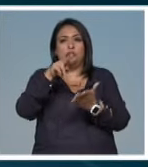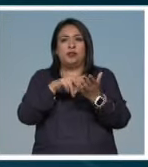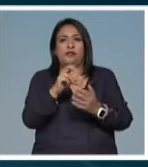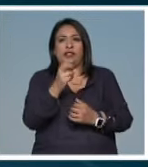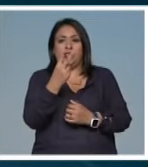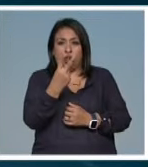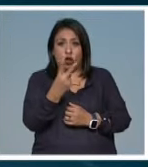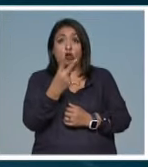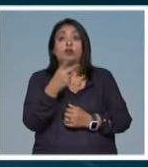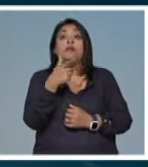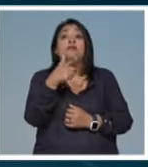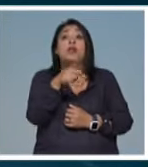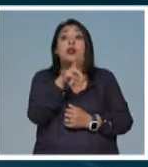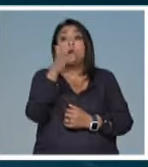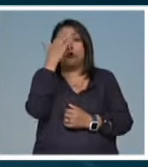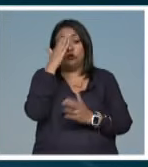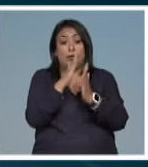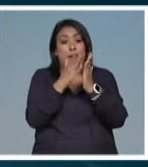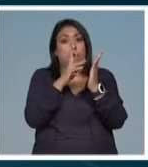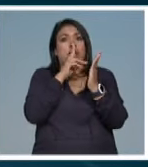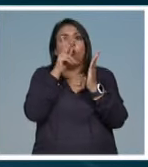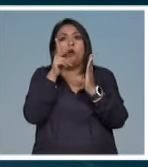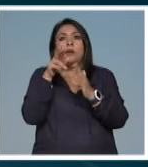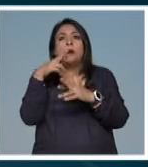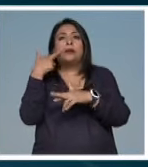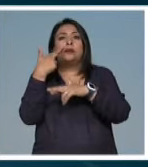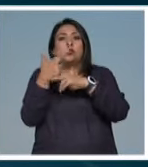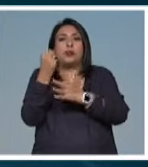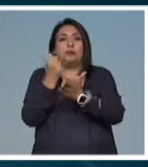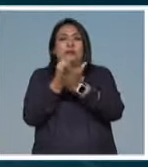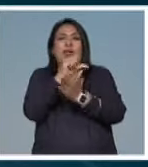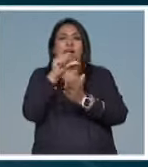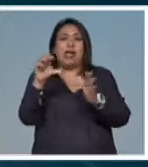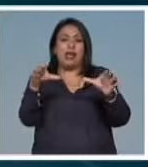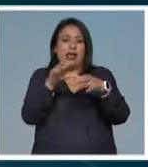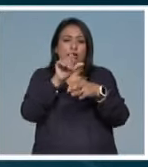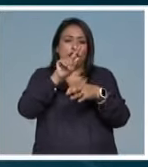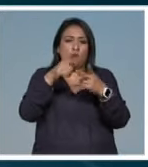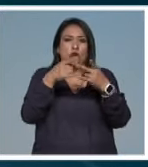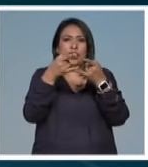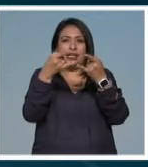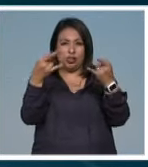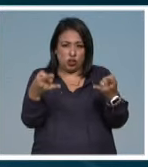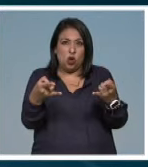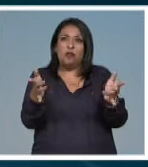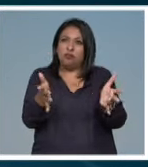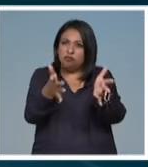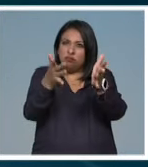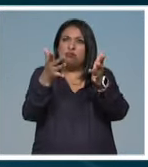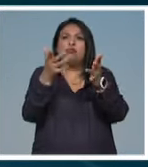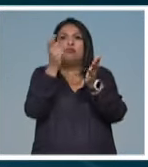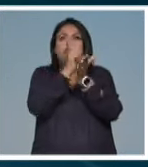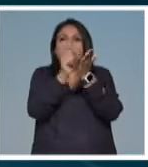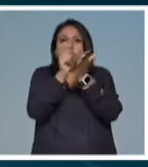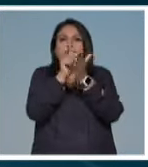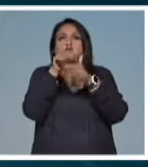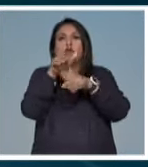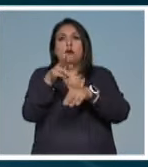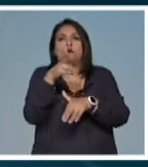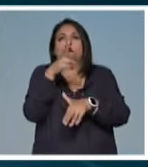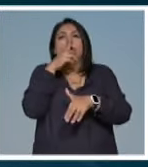2022, que reconoce al mejor libro y labor editorial en los ámbitos de la antropología y la historia y fomenta la producción escrita en torno